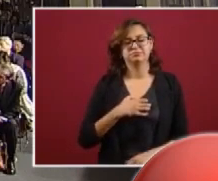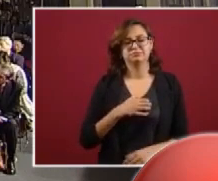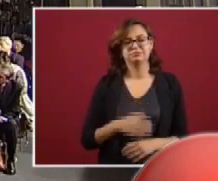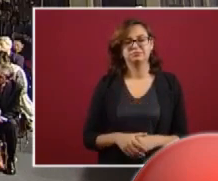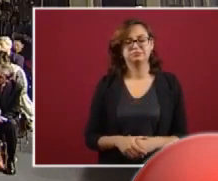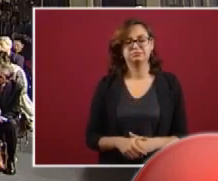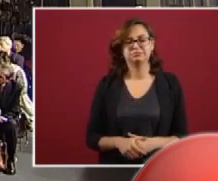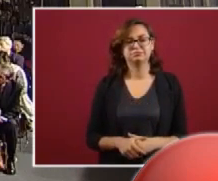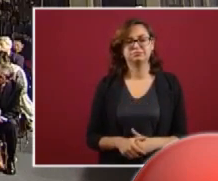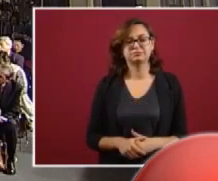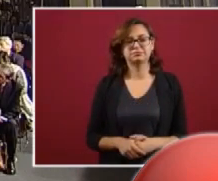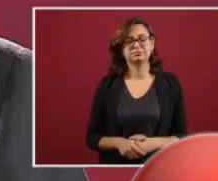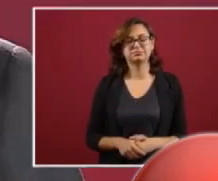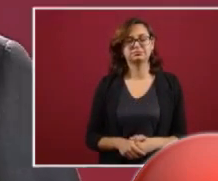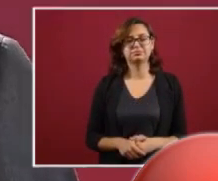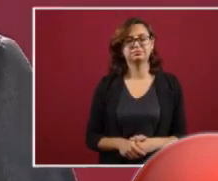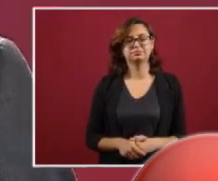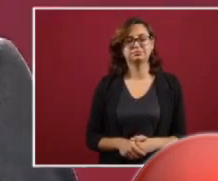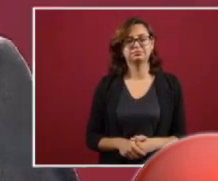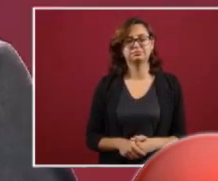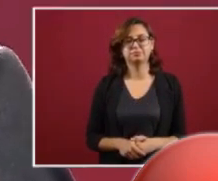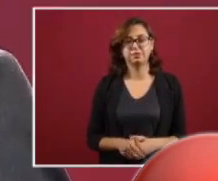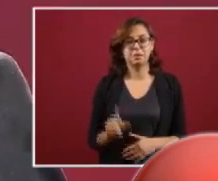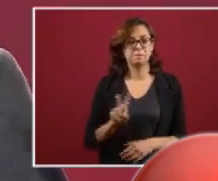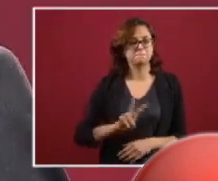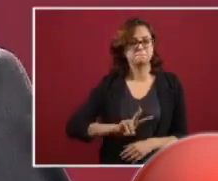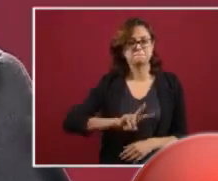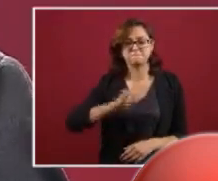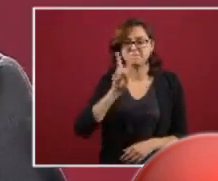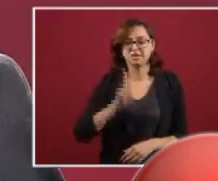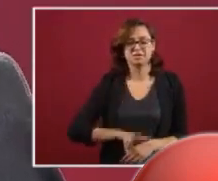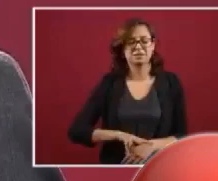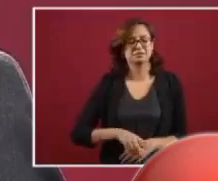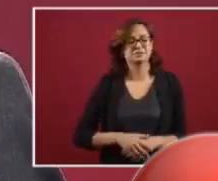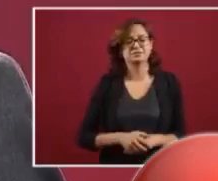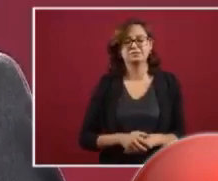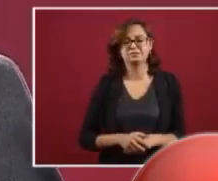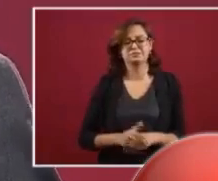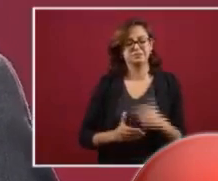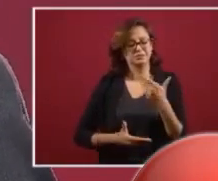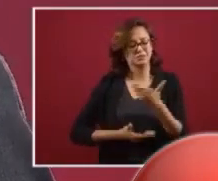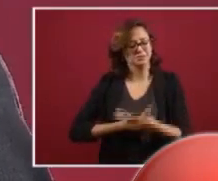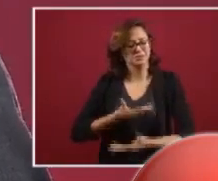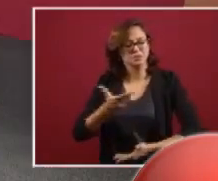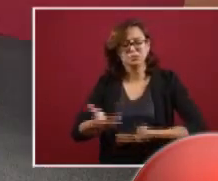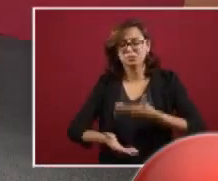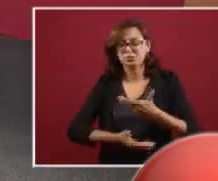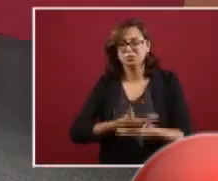es así un placer sublime